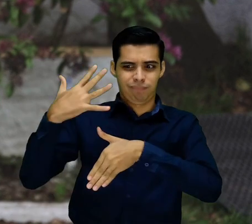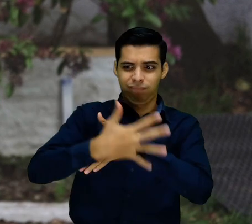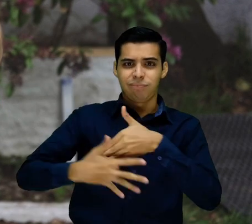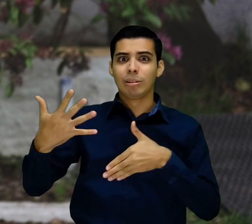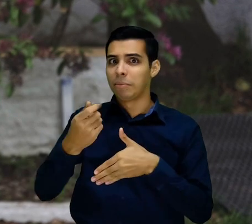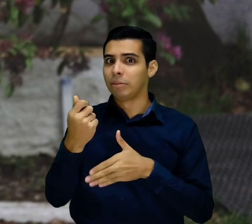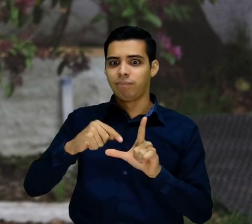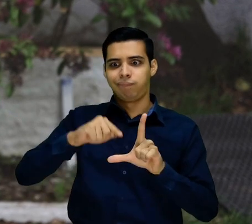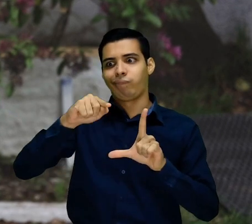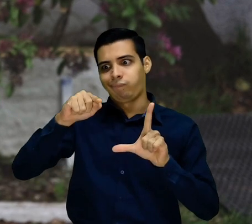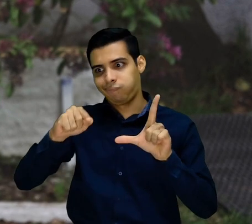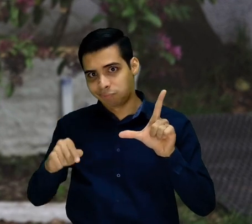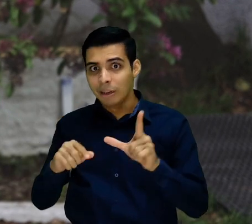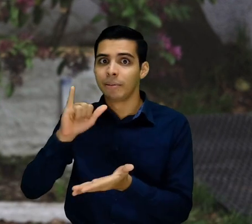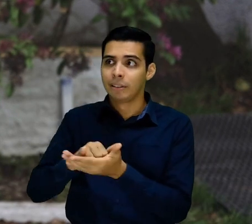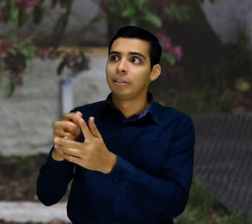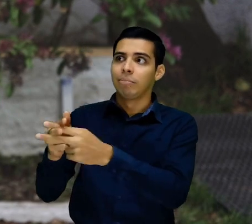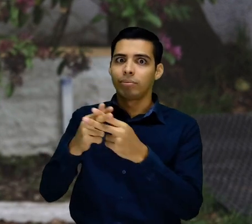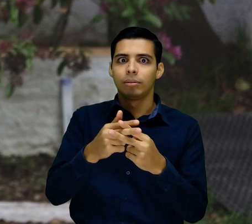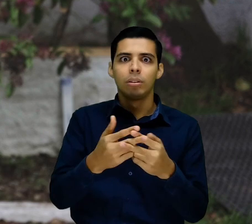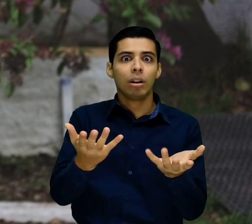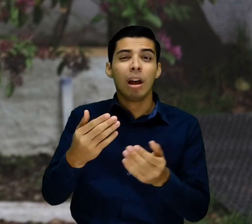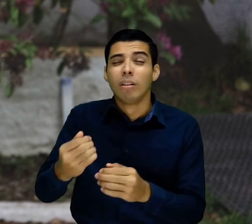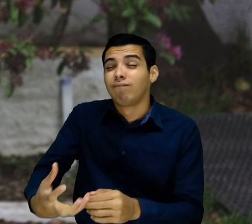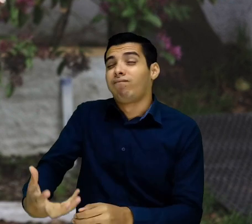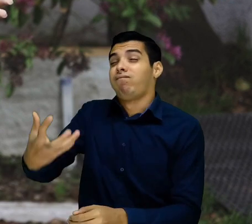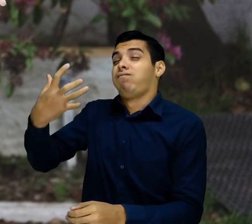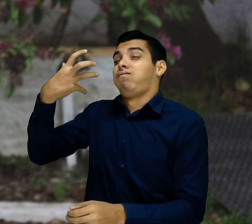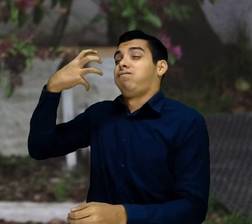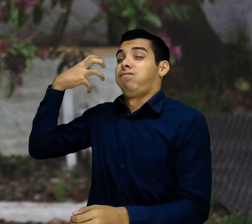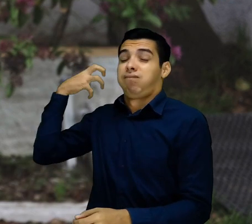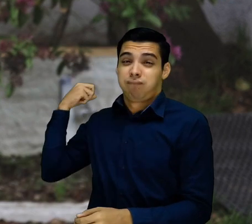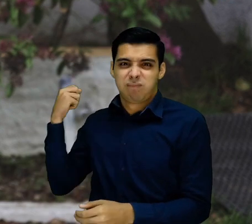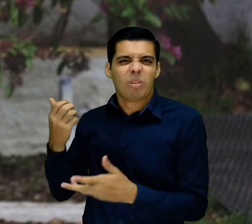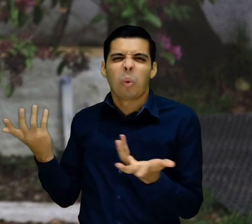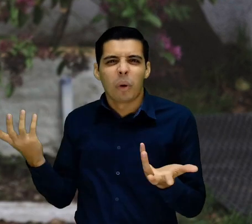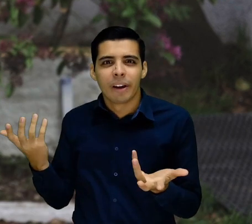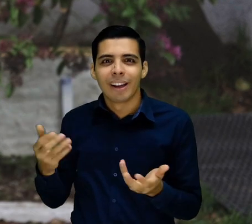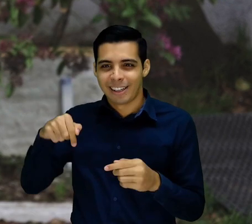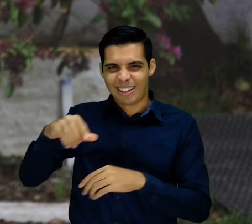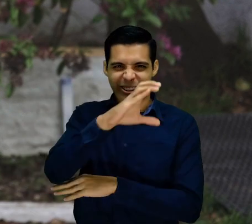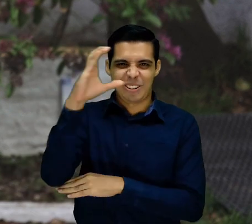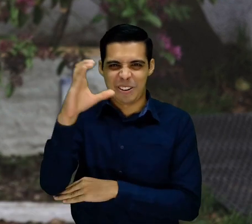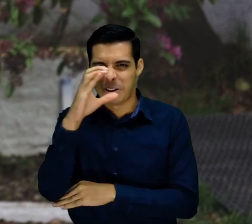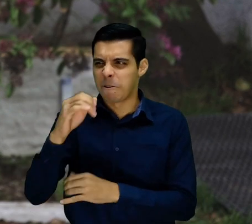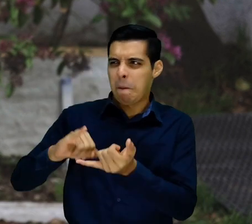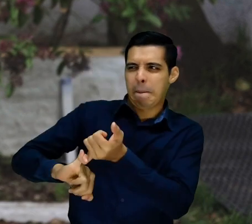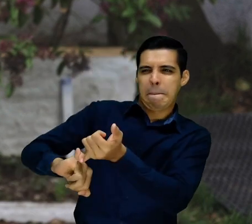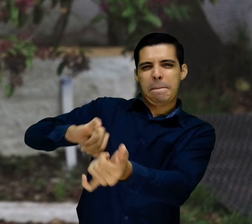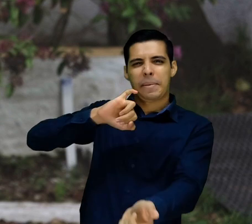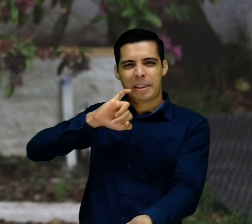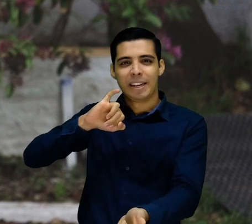ver. Y si seguimos más para atrás, podemos incluso llegar hasta los tiempos de la independencia, donde según nos relata el libro Colombia y la